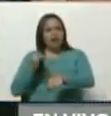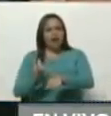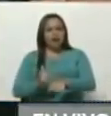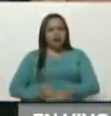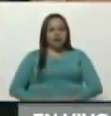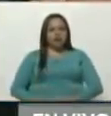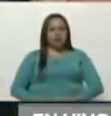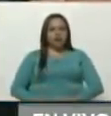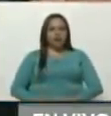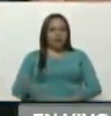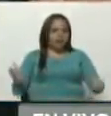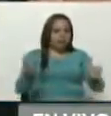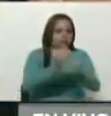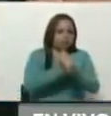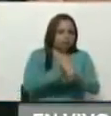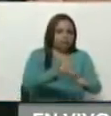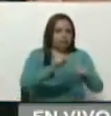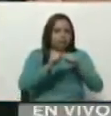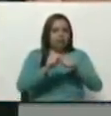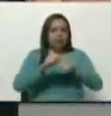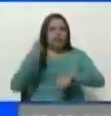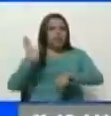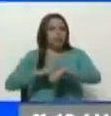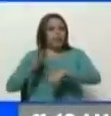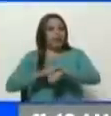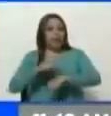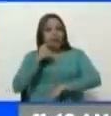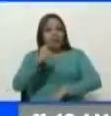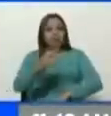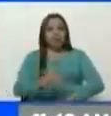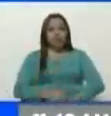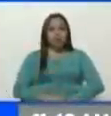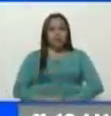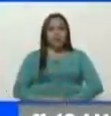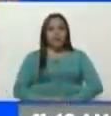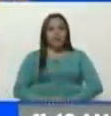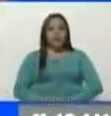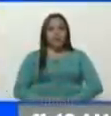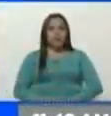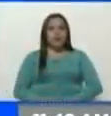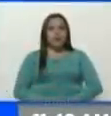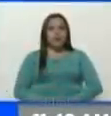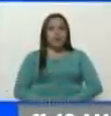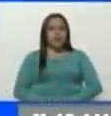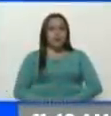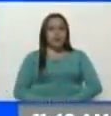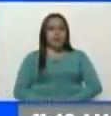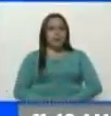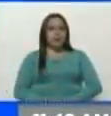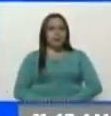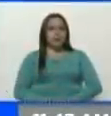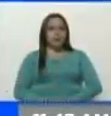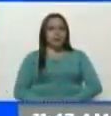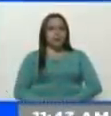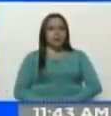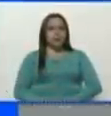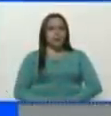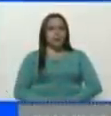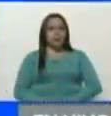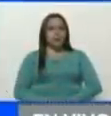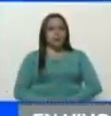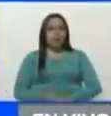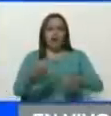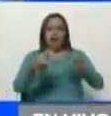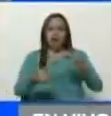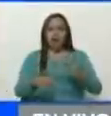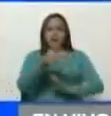o pillados en pecado, como dicen ahí, fueron mordidos. Entonces, hay varias personas que